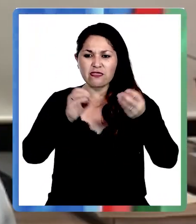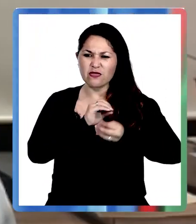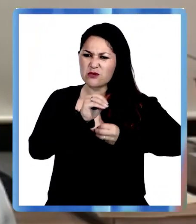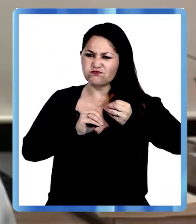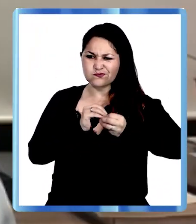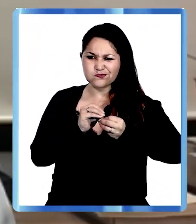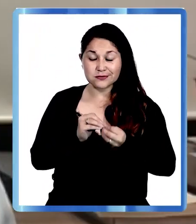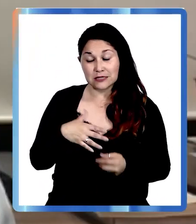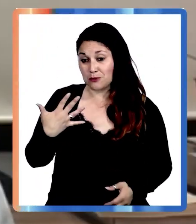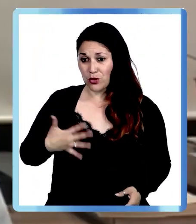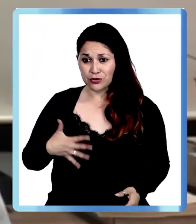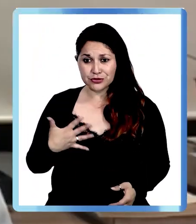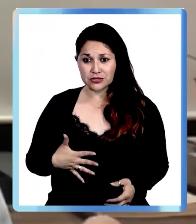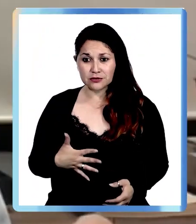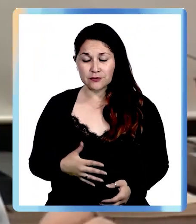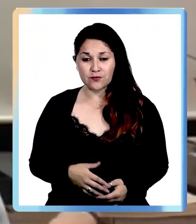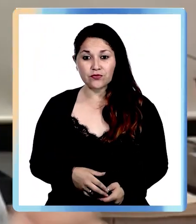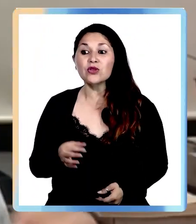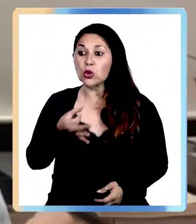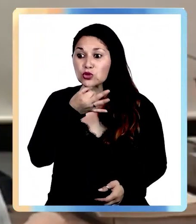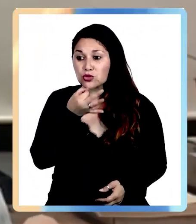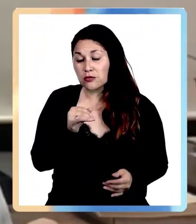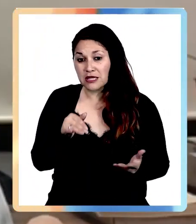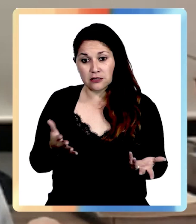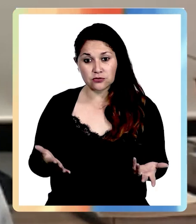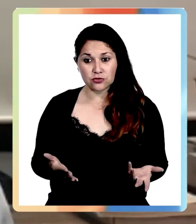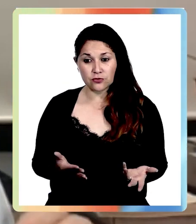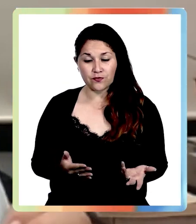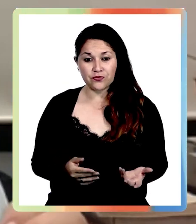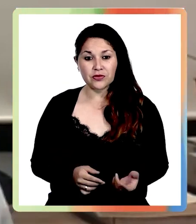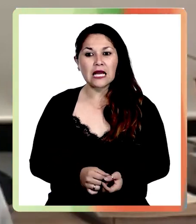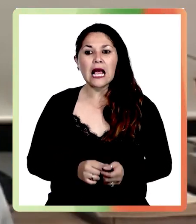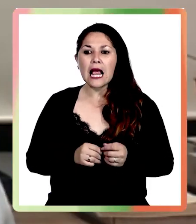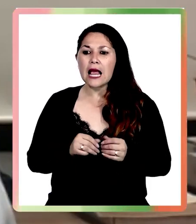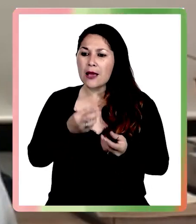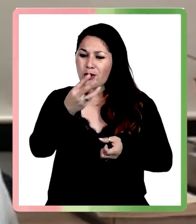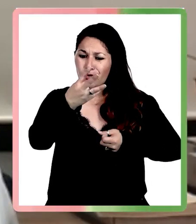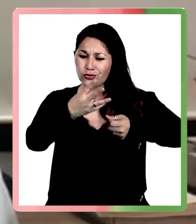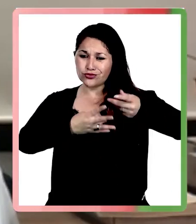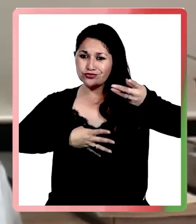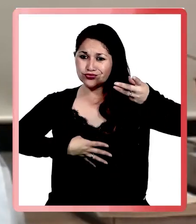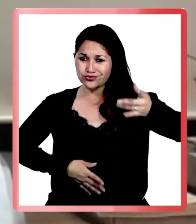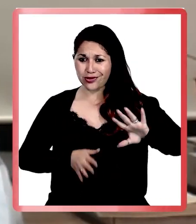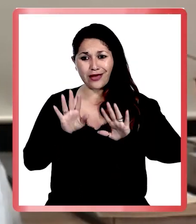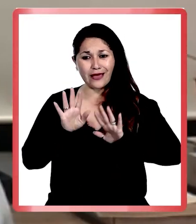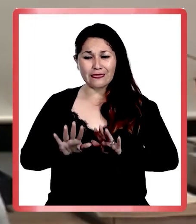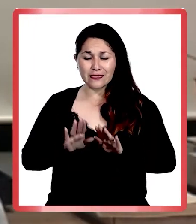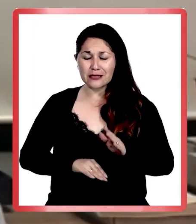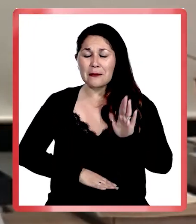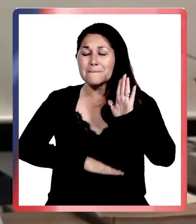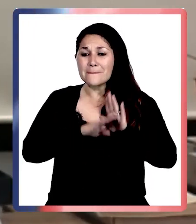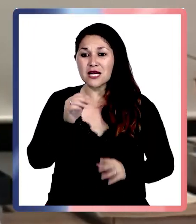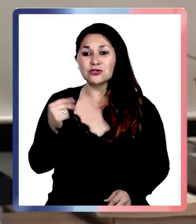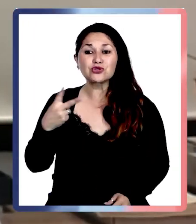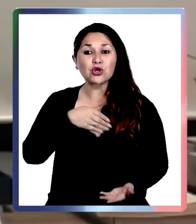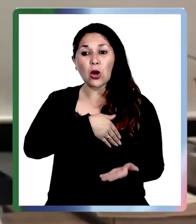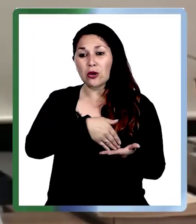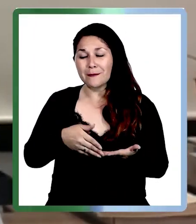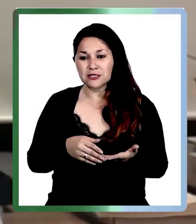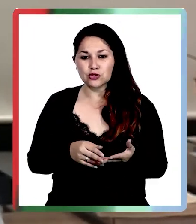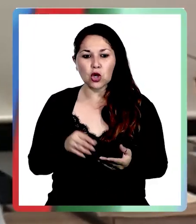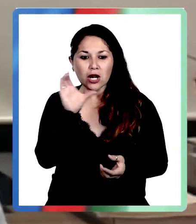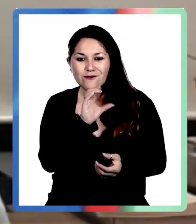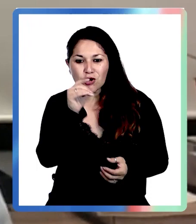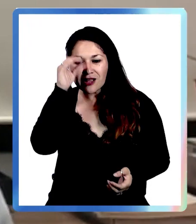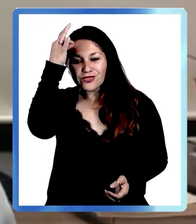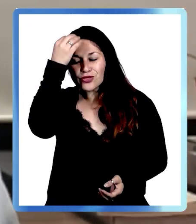que son muy importantes, y tú lo nombraste al pasar, lista de espera. Más de 2.300.000 personas en lista de espera por